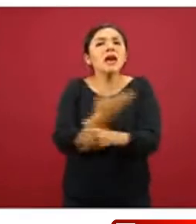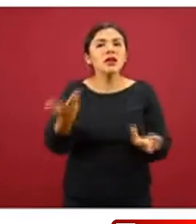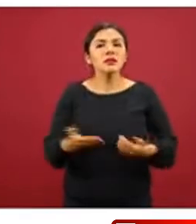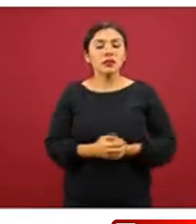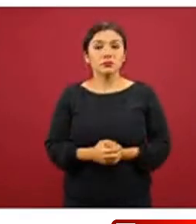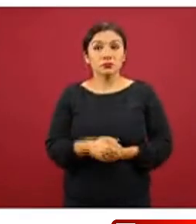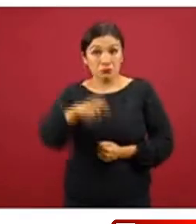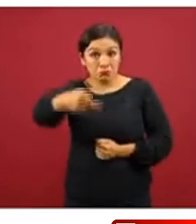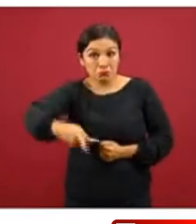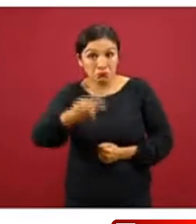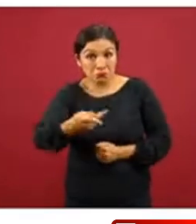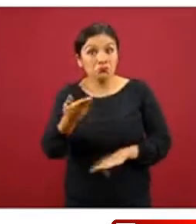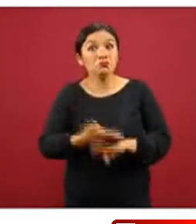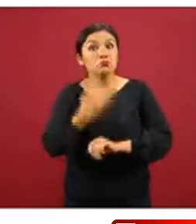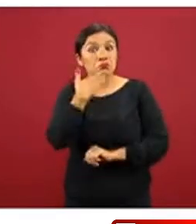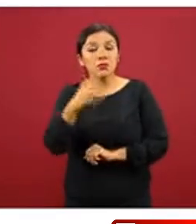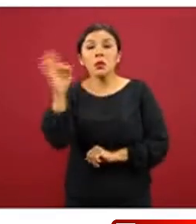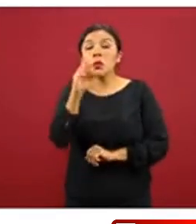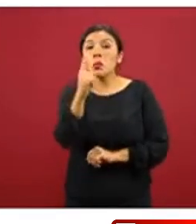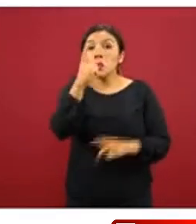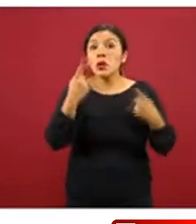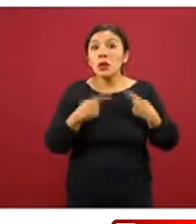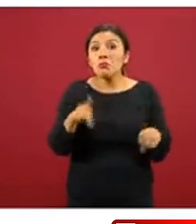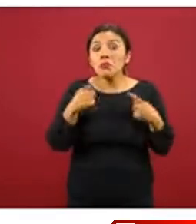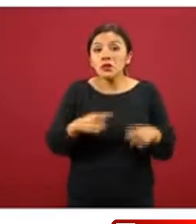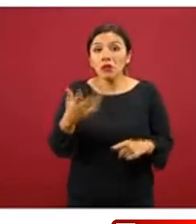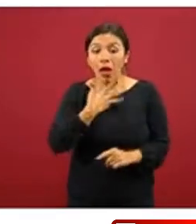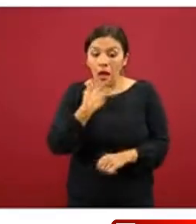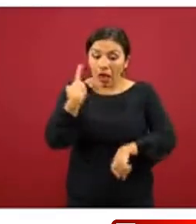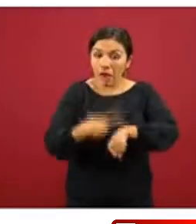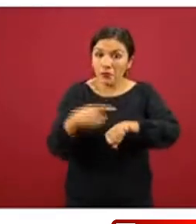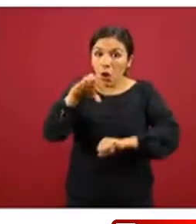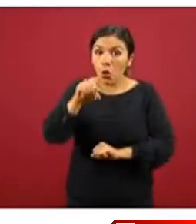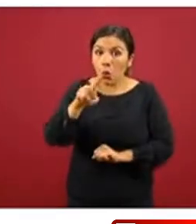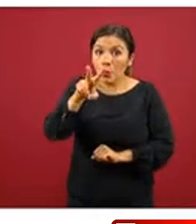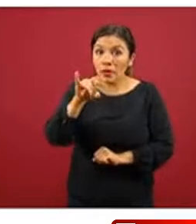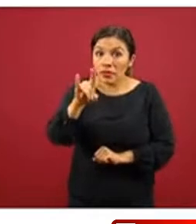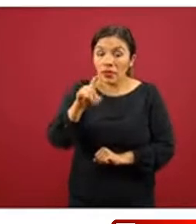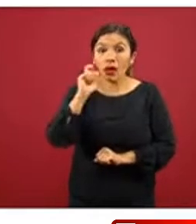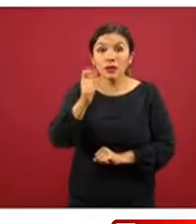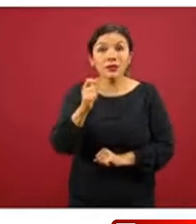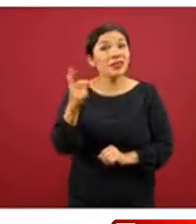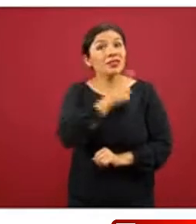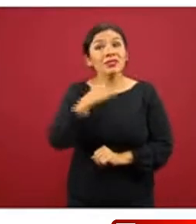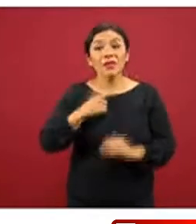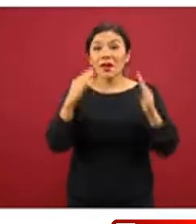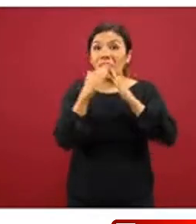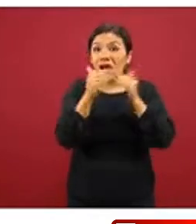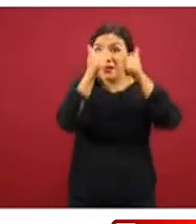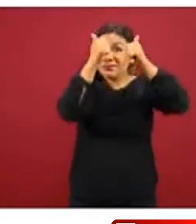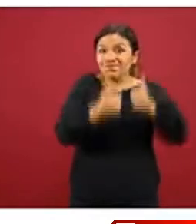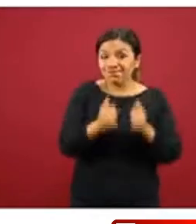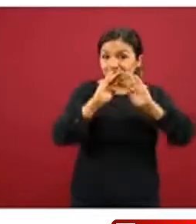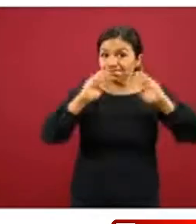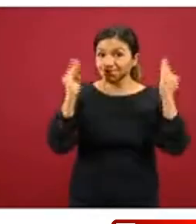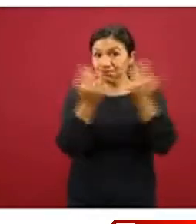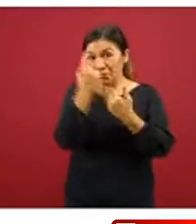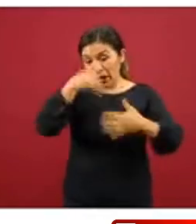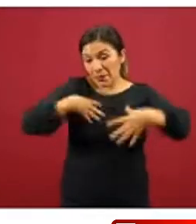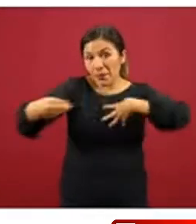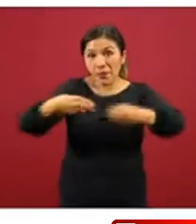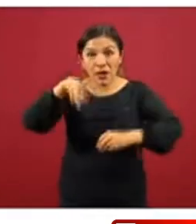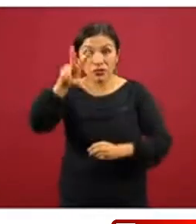es muy útil. Si una persona tiene COVID y está en el periodo de resguardo domiciliar para evitar